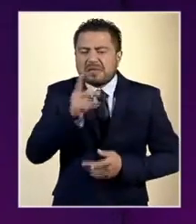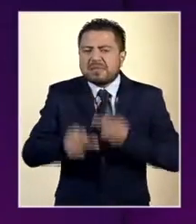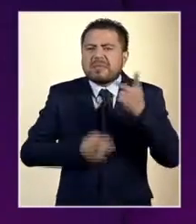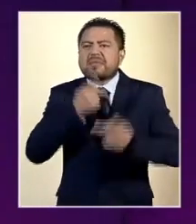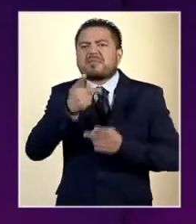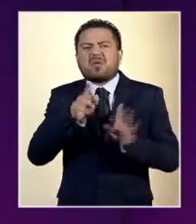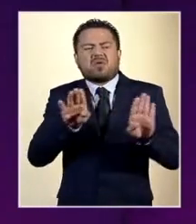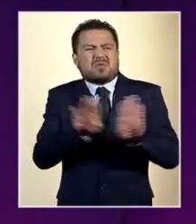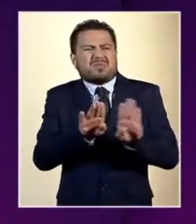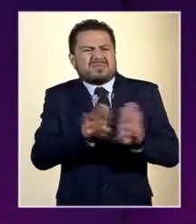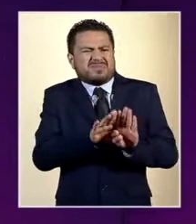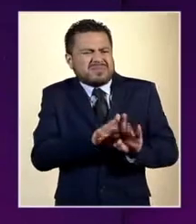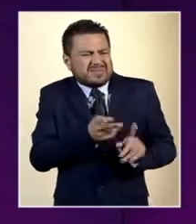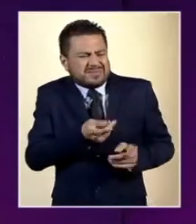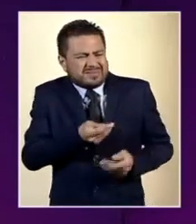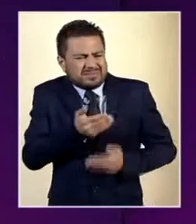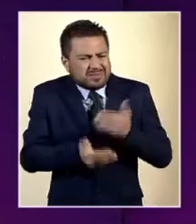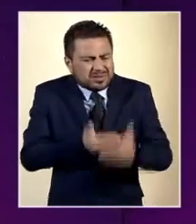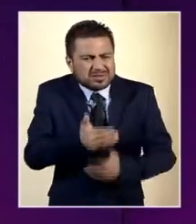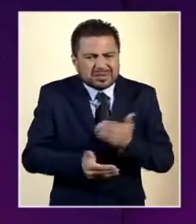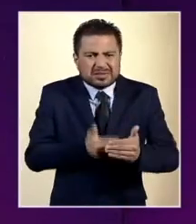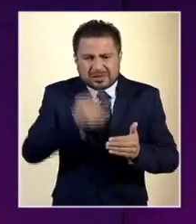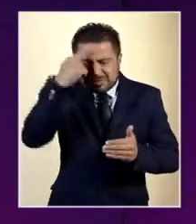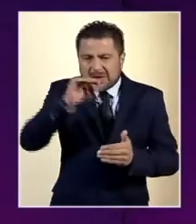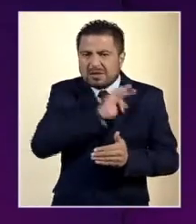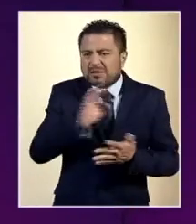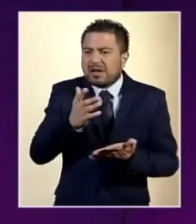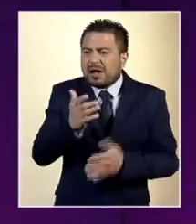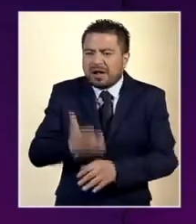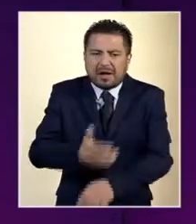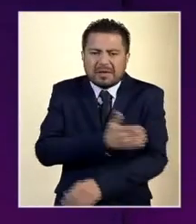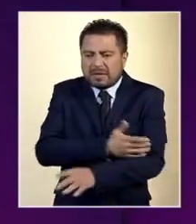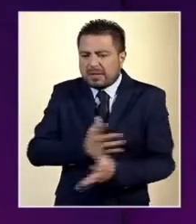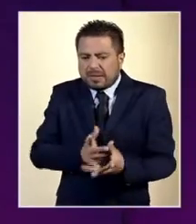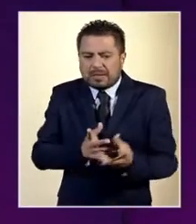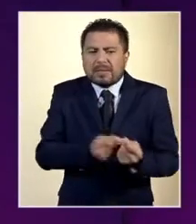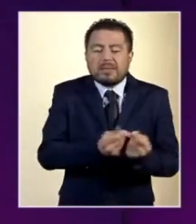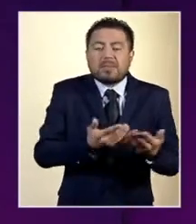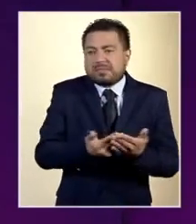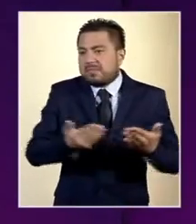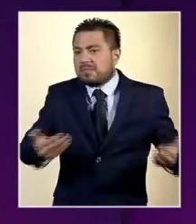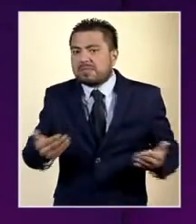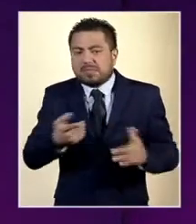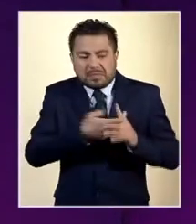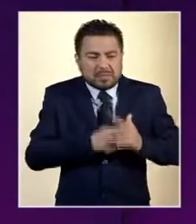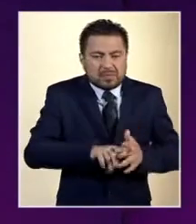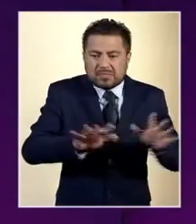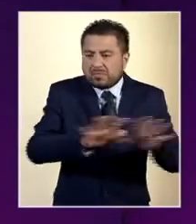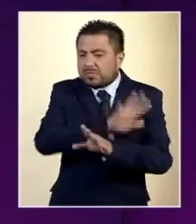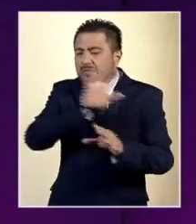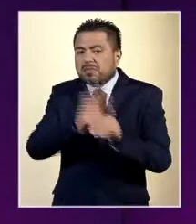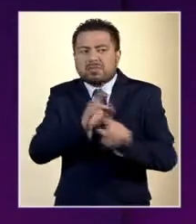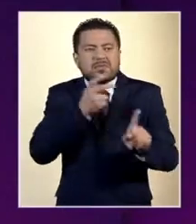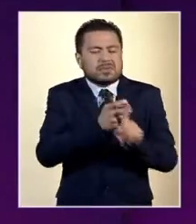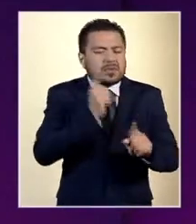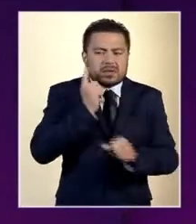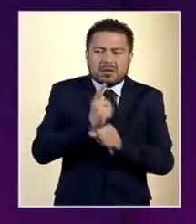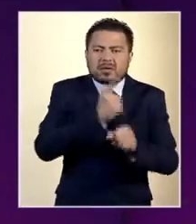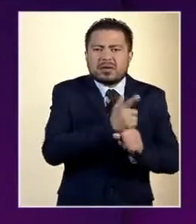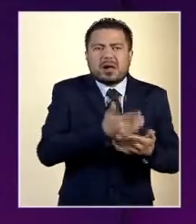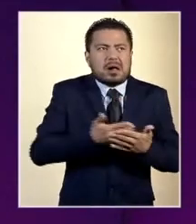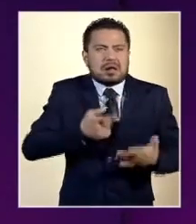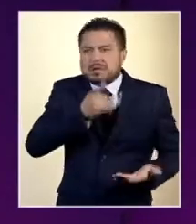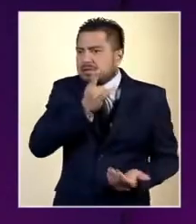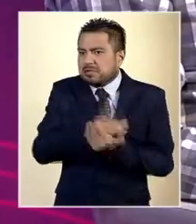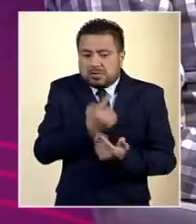de un proceso para poder acompañarlos. Entonces, pues a partir de todo eso, pues vamos viendo. Ahora vemos que